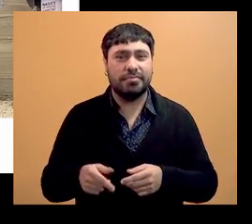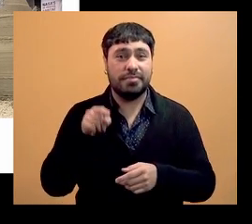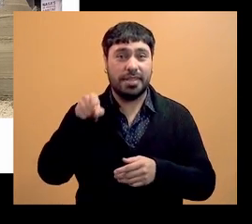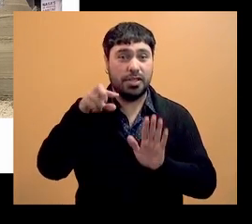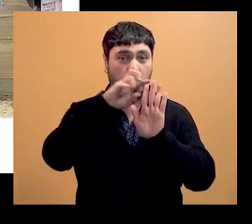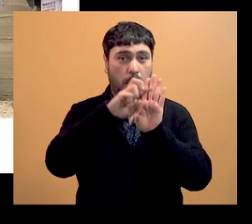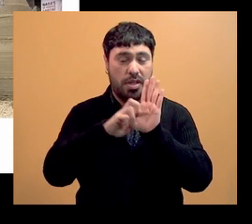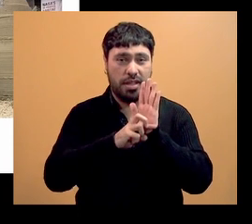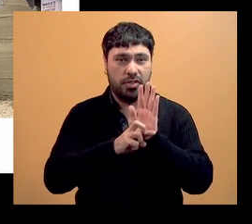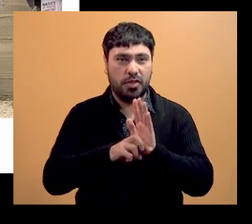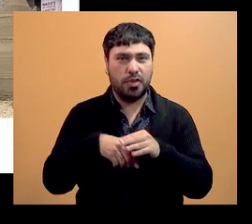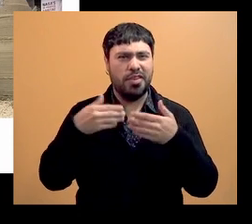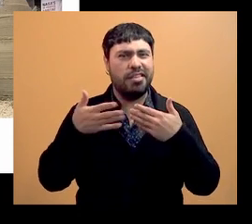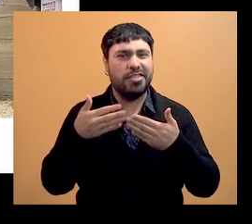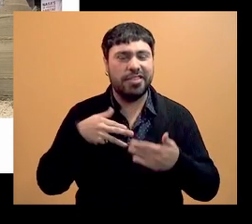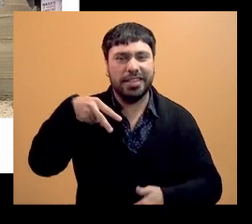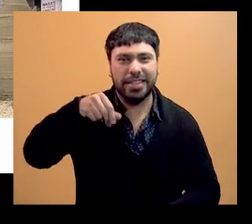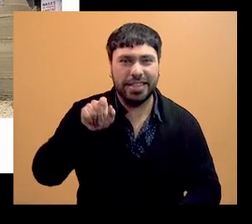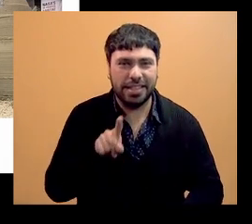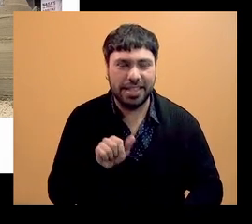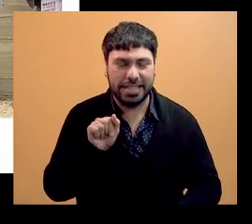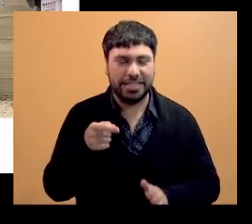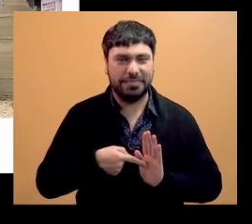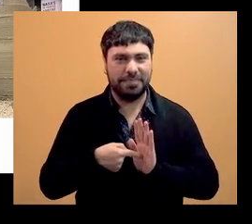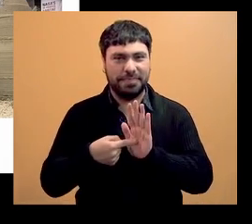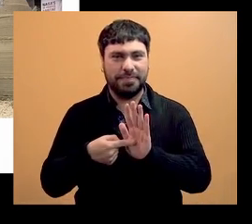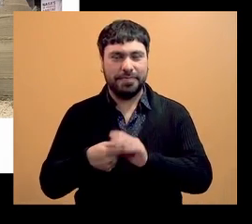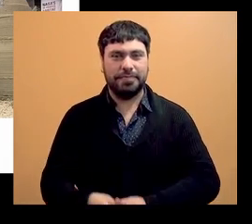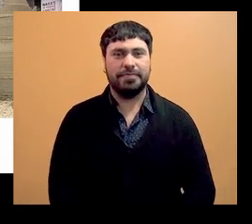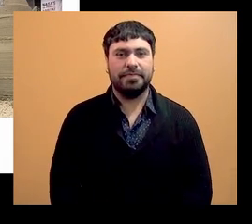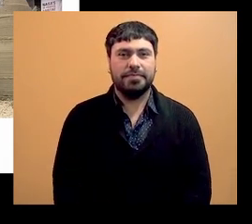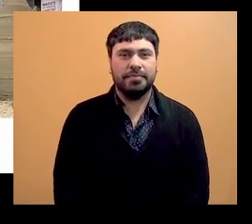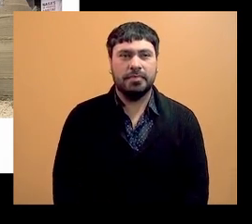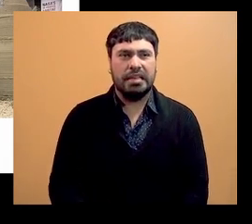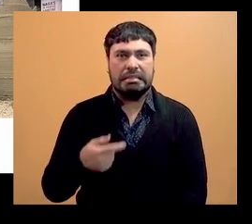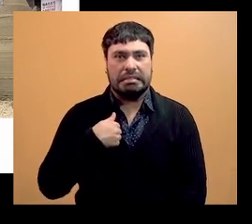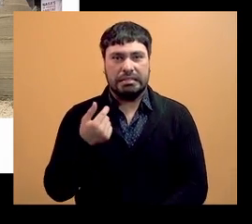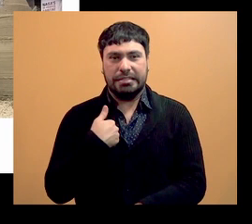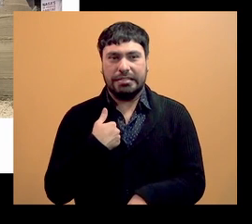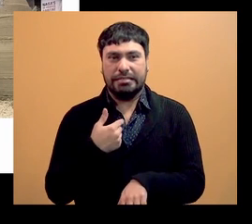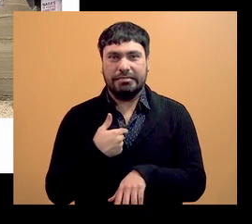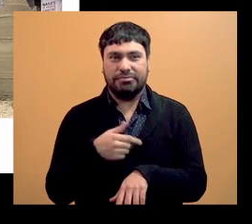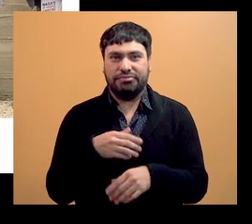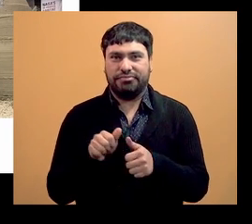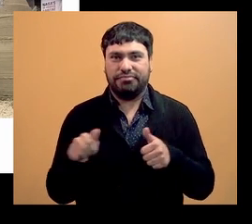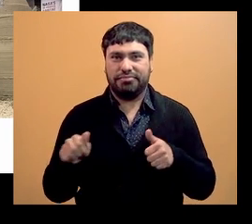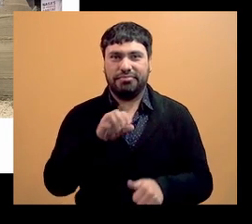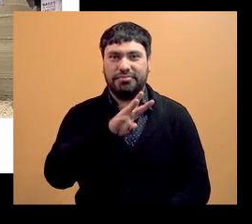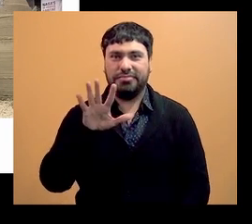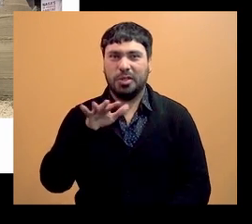el roadmap o la planificación a futuro que tiene NASA. Y como estoy viendo que ya voy por los 35 minutos, lo voy a hacer algo corto,